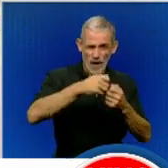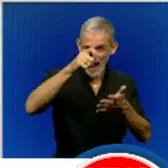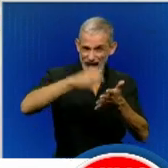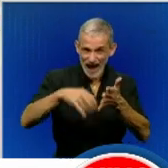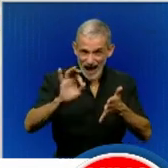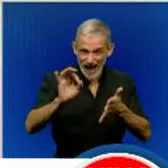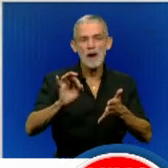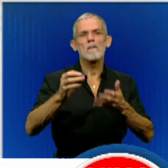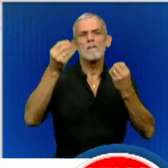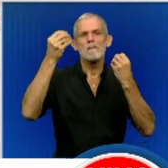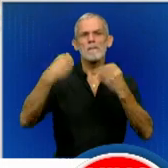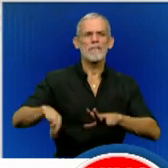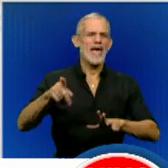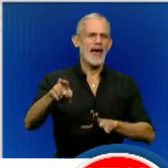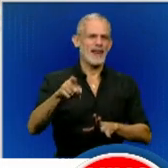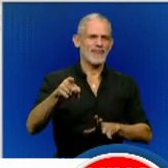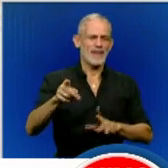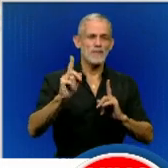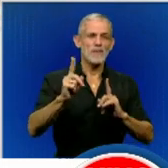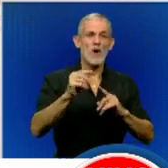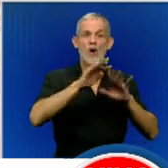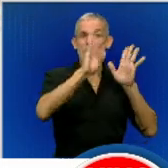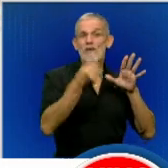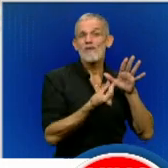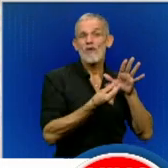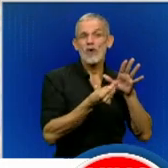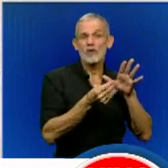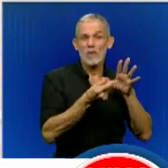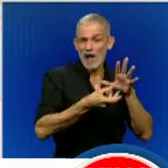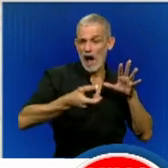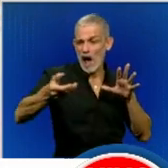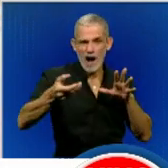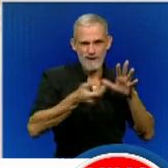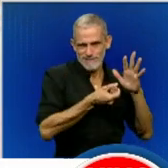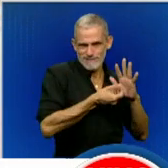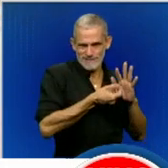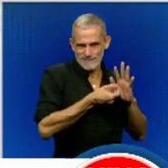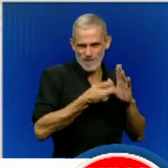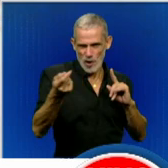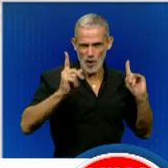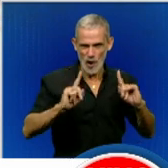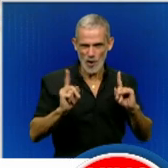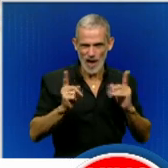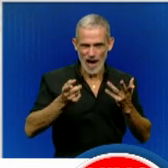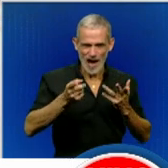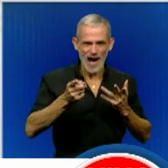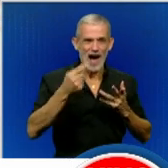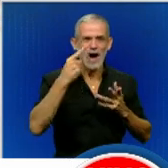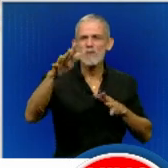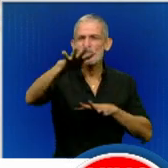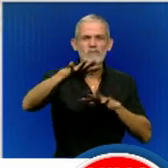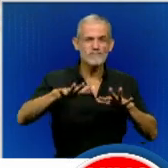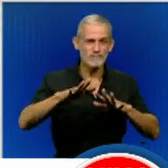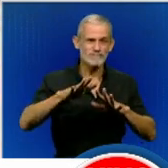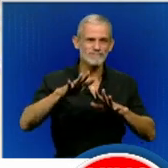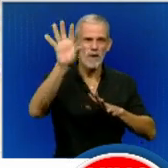iban a perder los recursos del fondo federal solidario es decir sus municipios no iban a acceder a estos fondos que muchos lugares de la